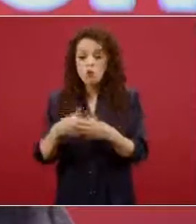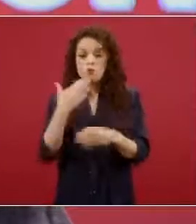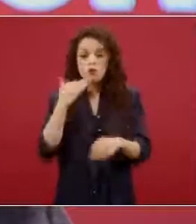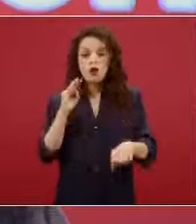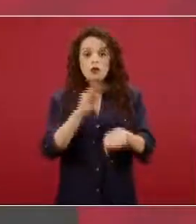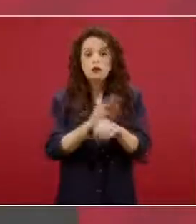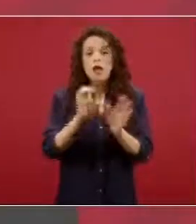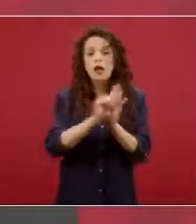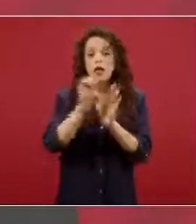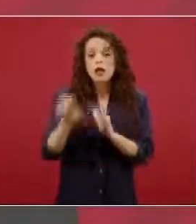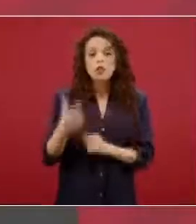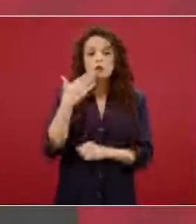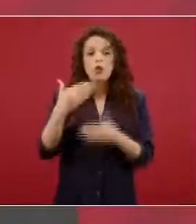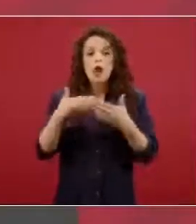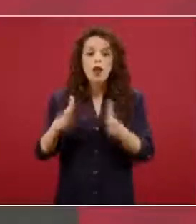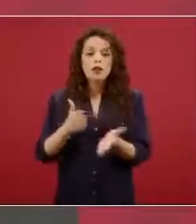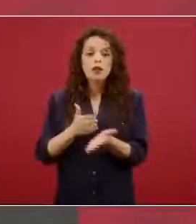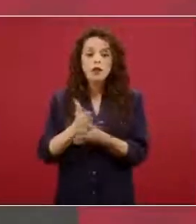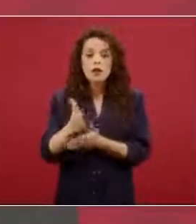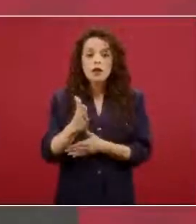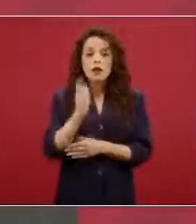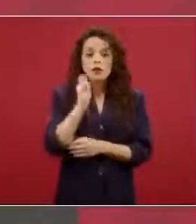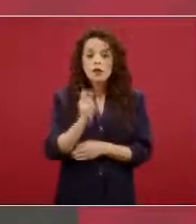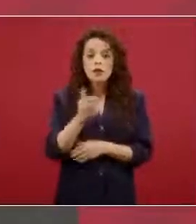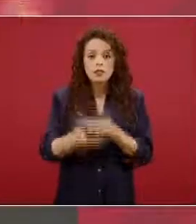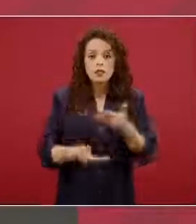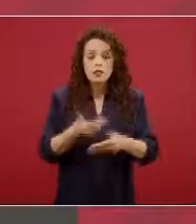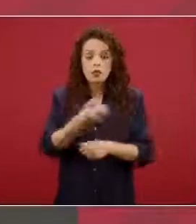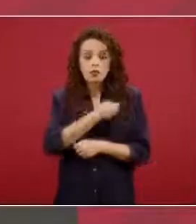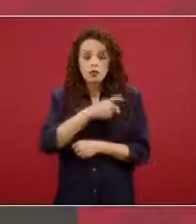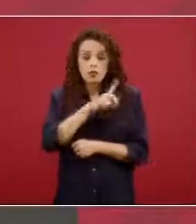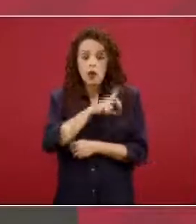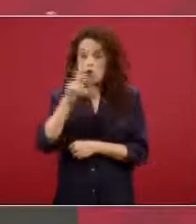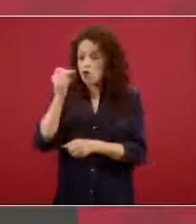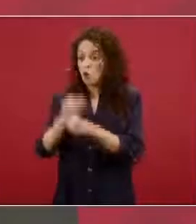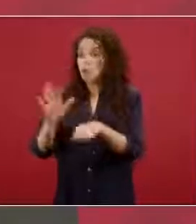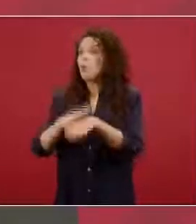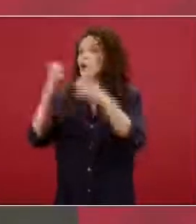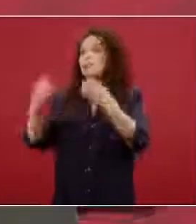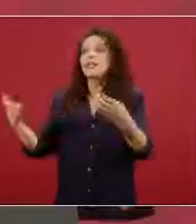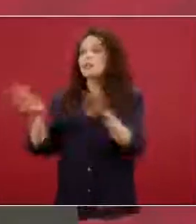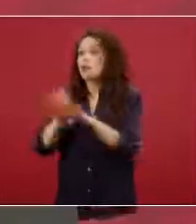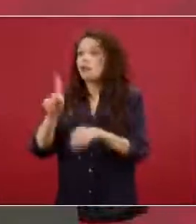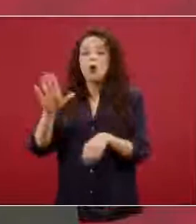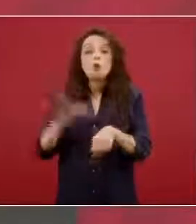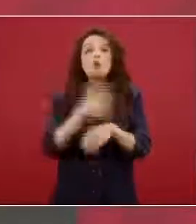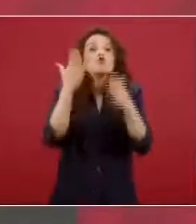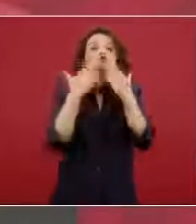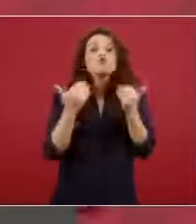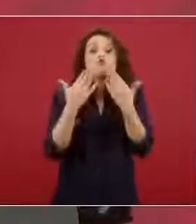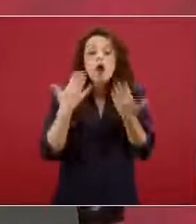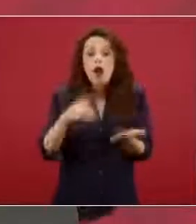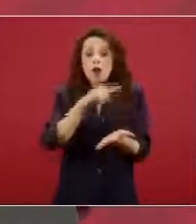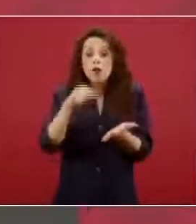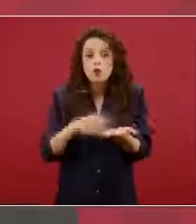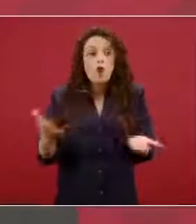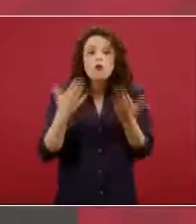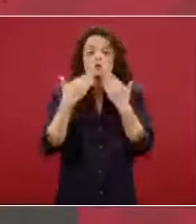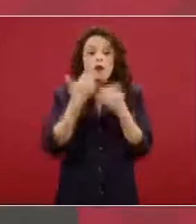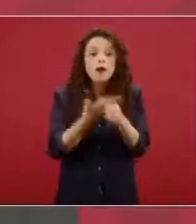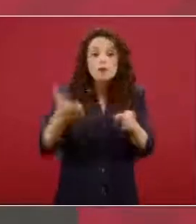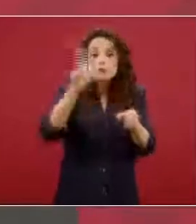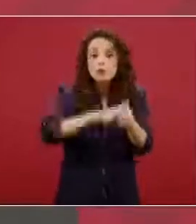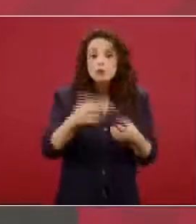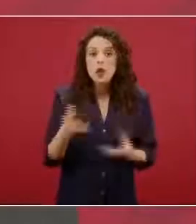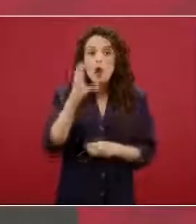tener menor acceso a los servicios de salud, no de ahorita, no porque esté cerrado el centro de salud, sino porque no hay centro de salud o no hay hospitales, o el